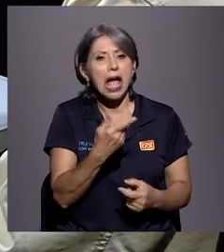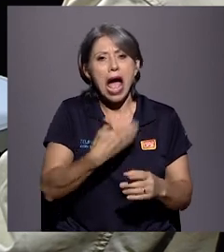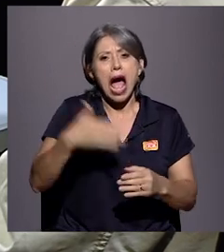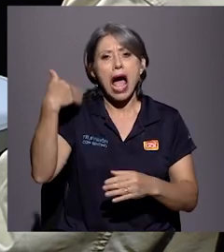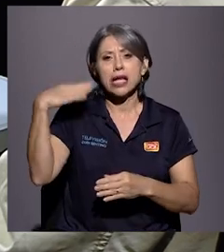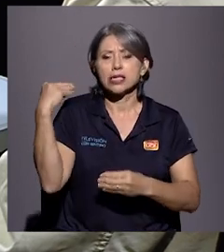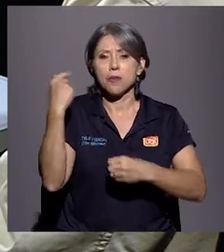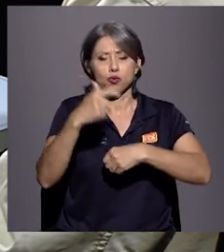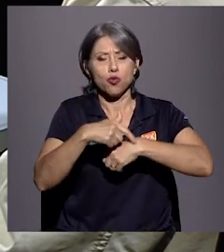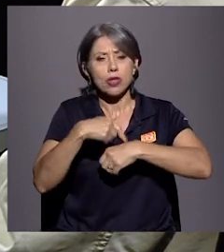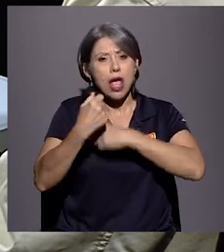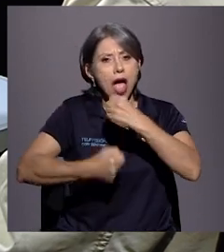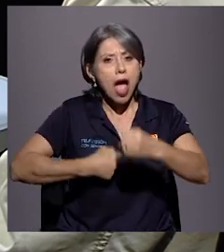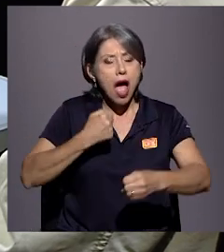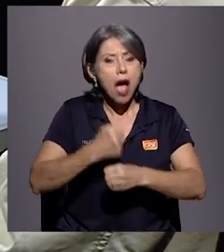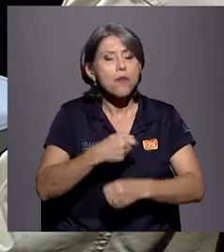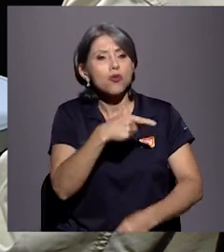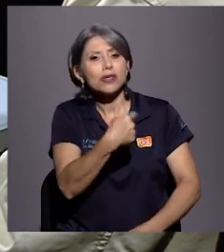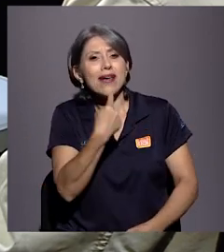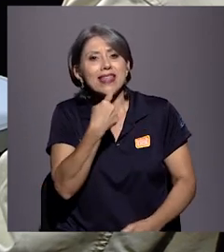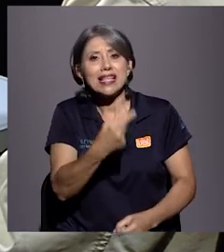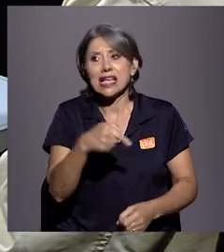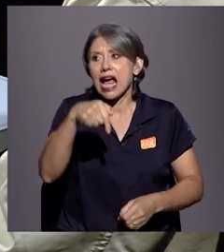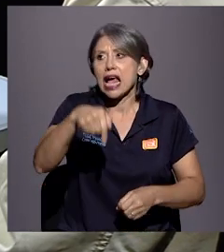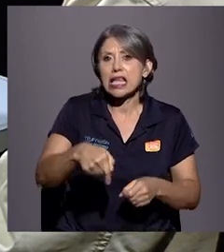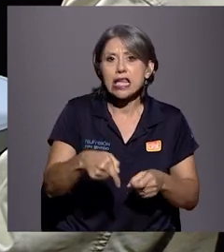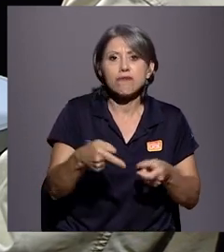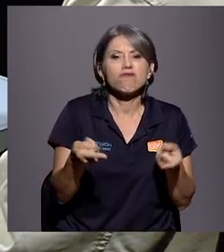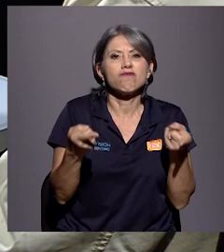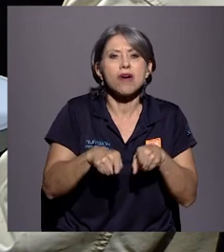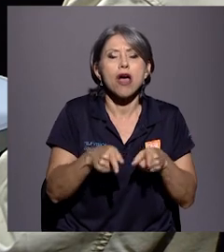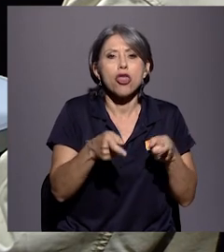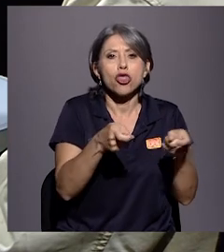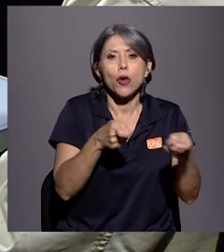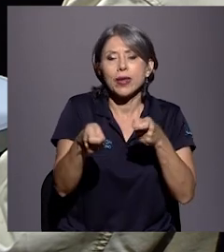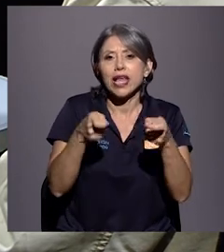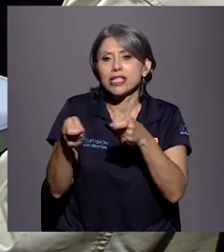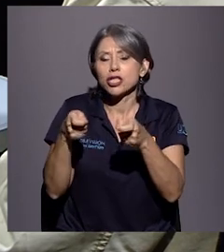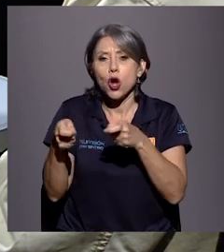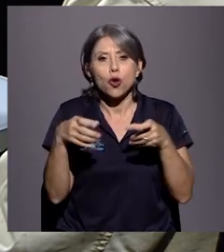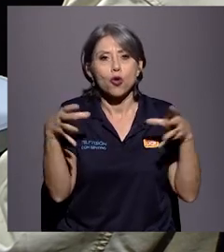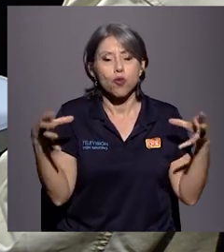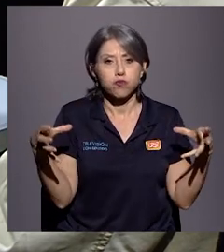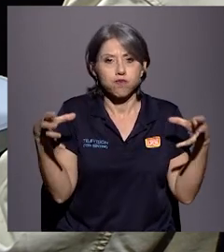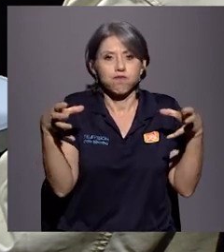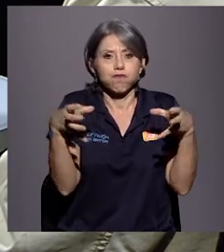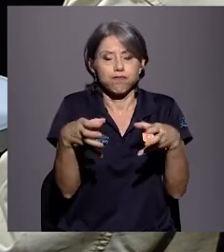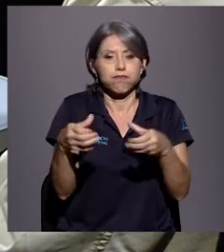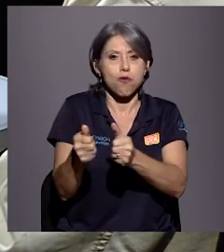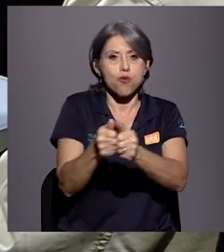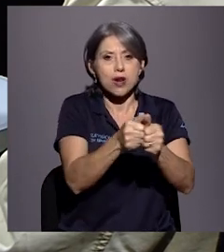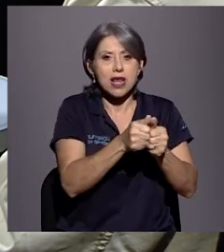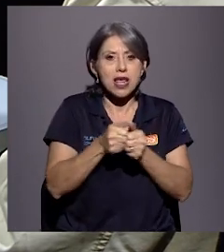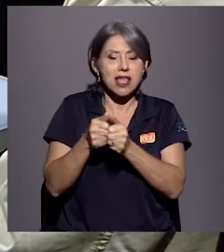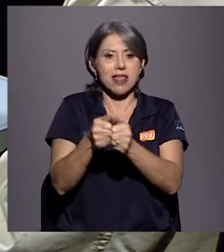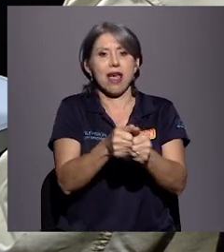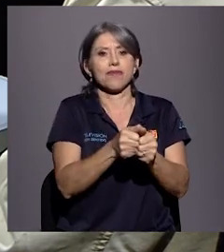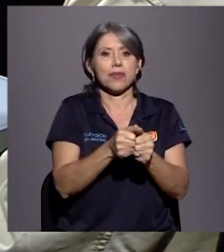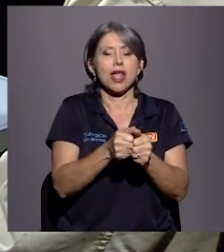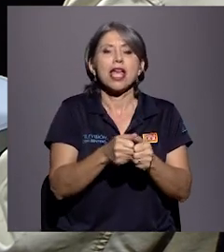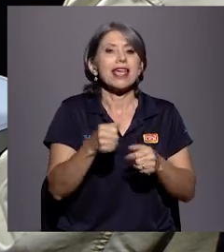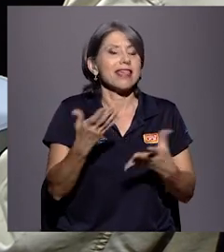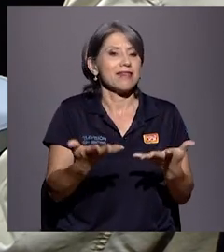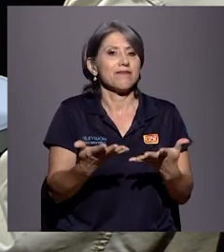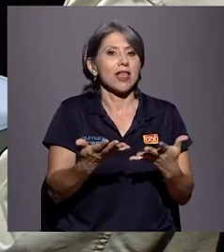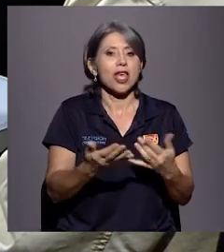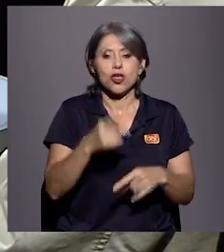desde hace mucho tiempo que tenemos una dominación unida y una, de algún modo, una incapacidad